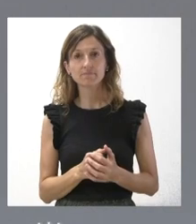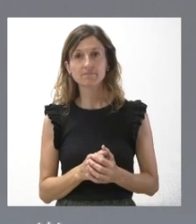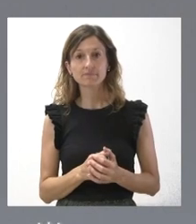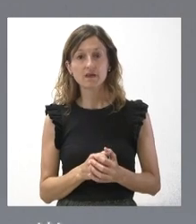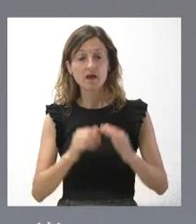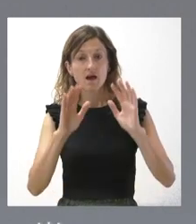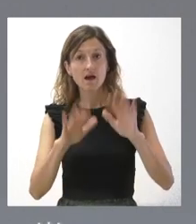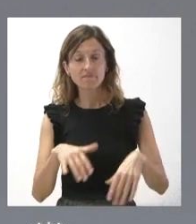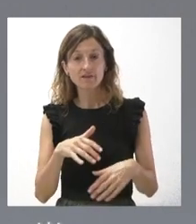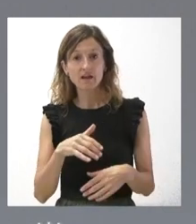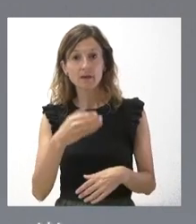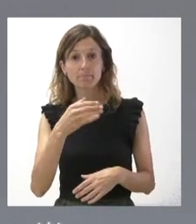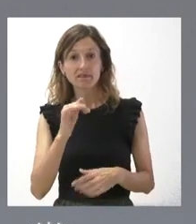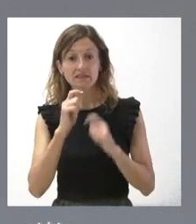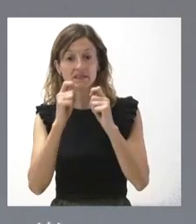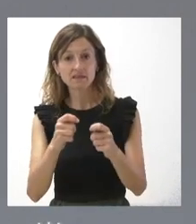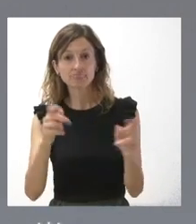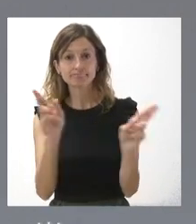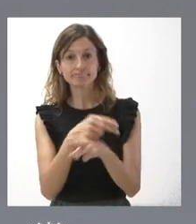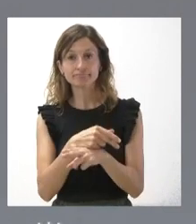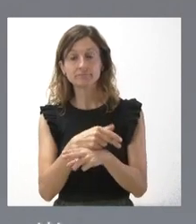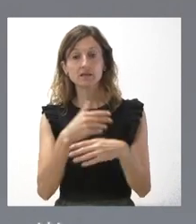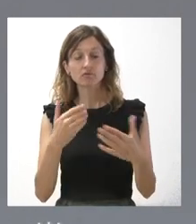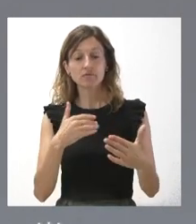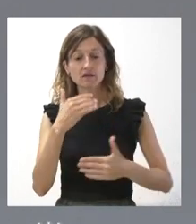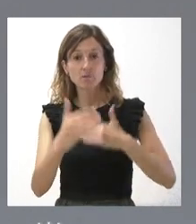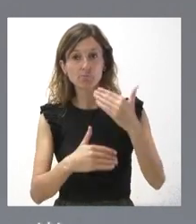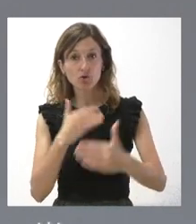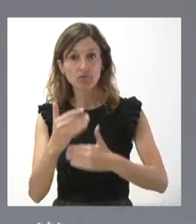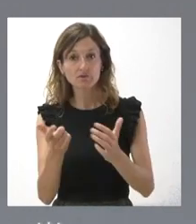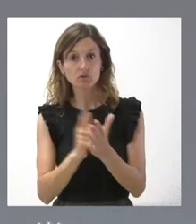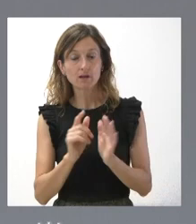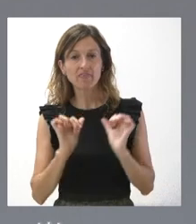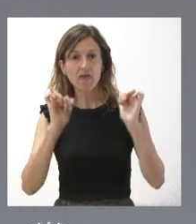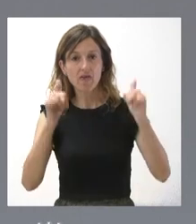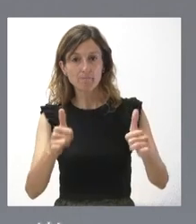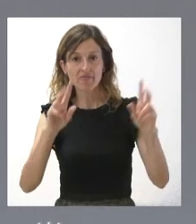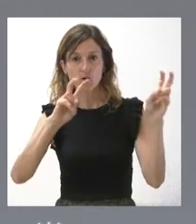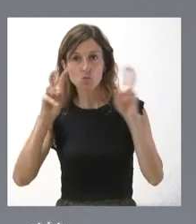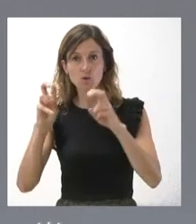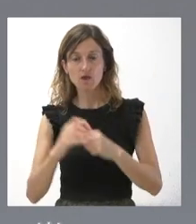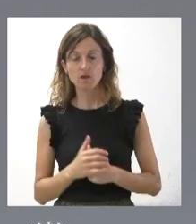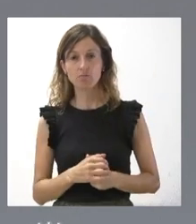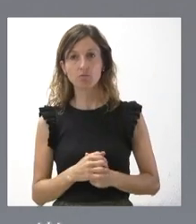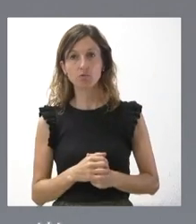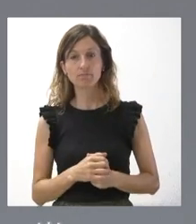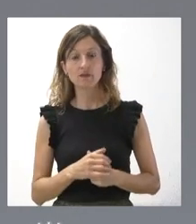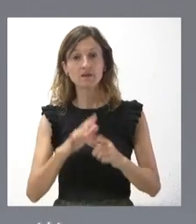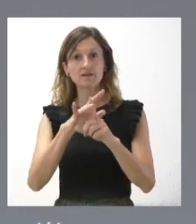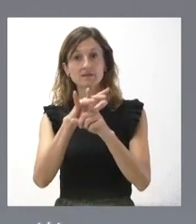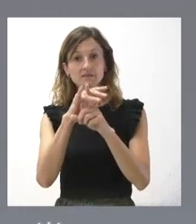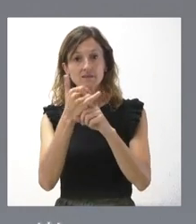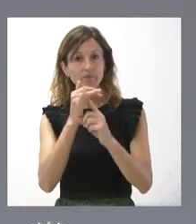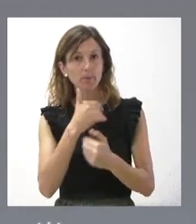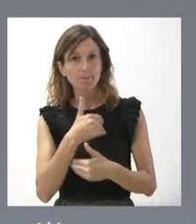y decayó la declaración de vit. Con lo cual todo el proceso vuelve a empezar y vuelve a empezar en una situación